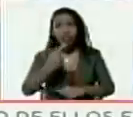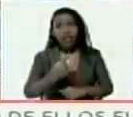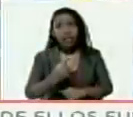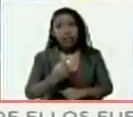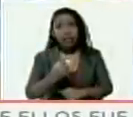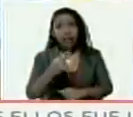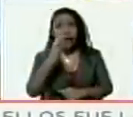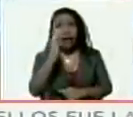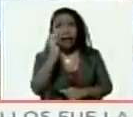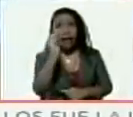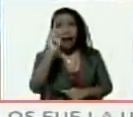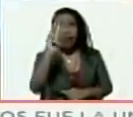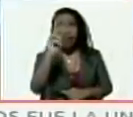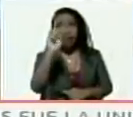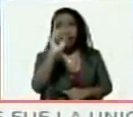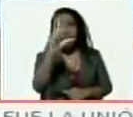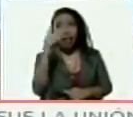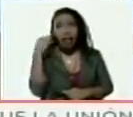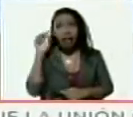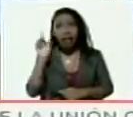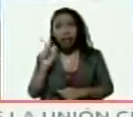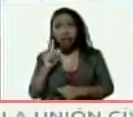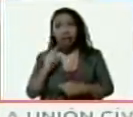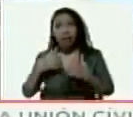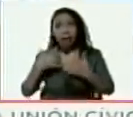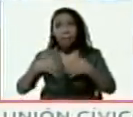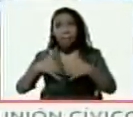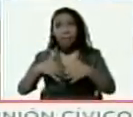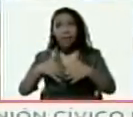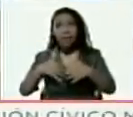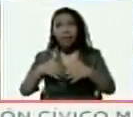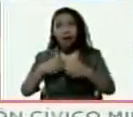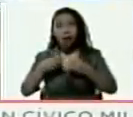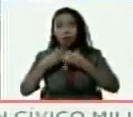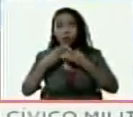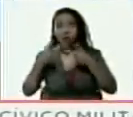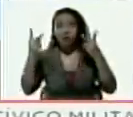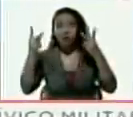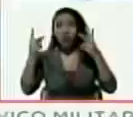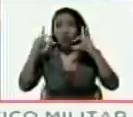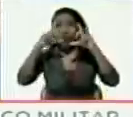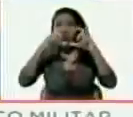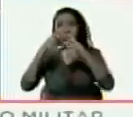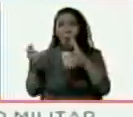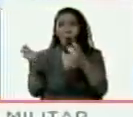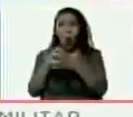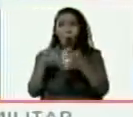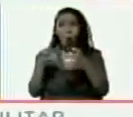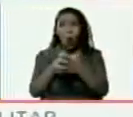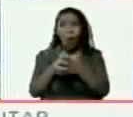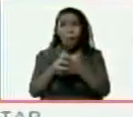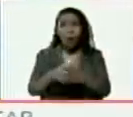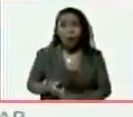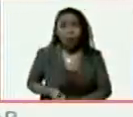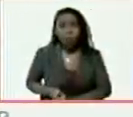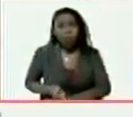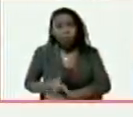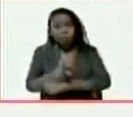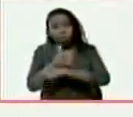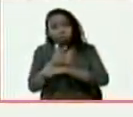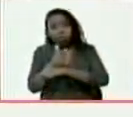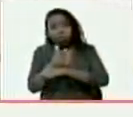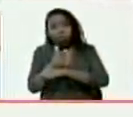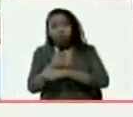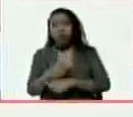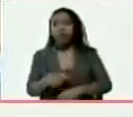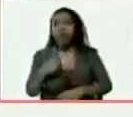Ravel, agencia Associated Press difunde imágenes de colectivos armados, otra vez la muletilla, porque